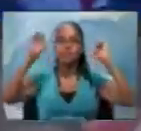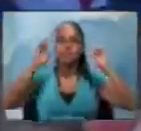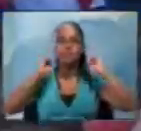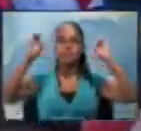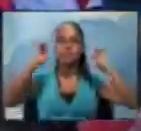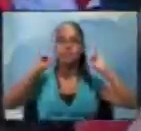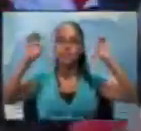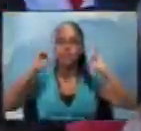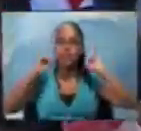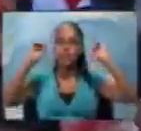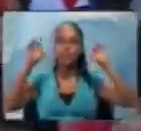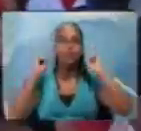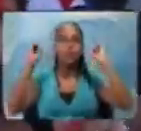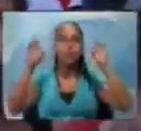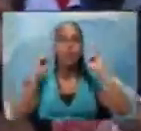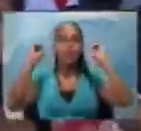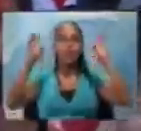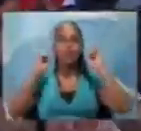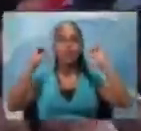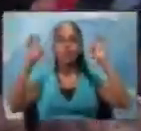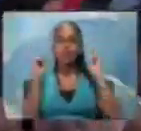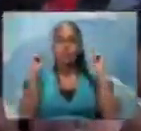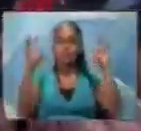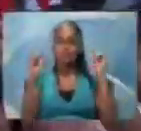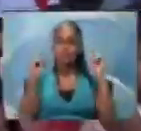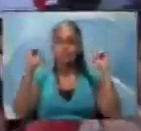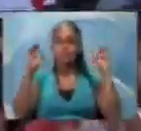Dios. Gloria a Dios.